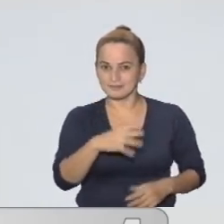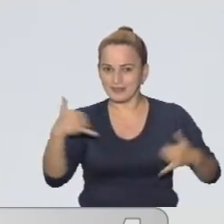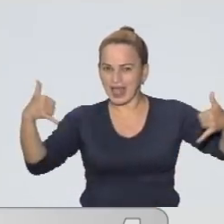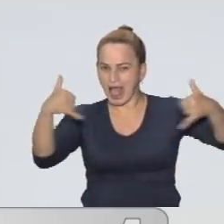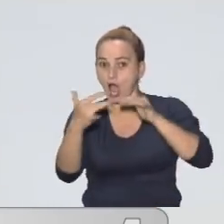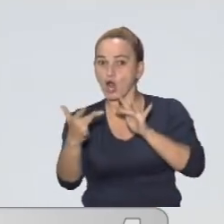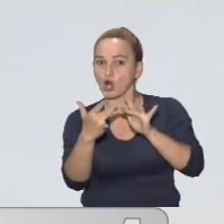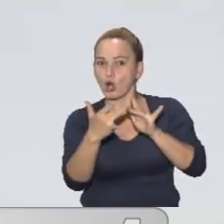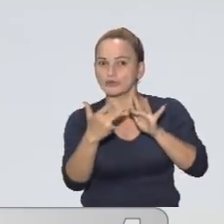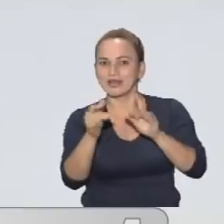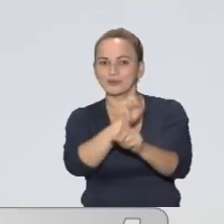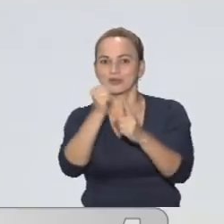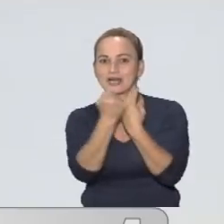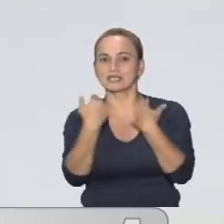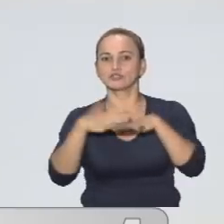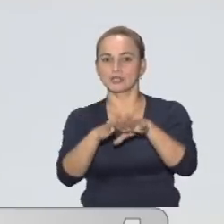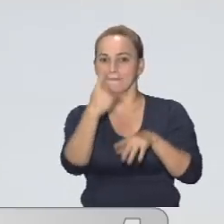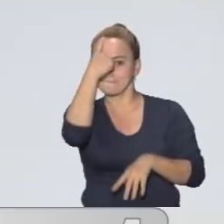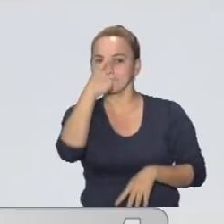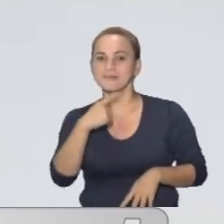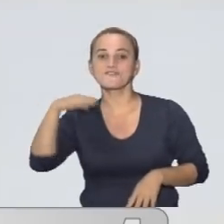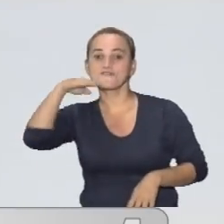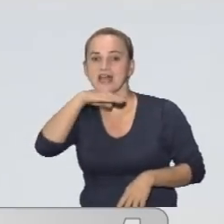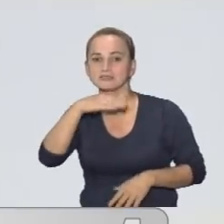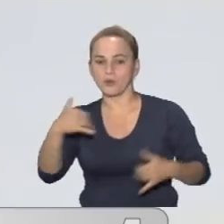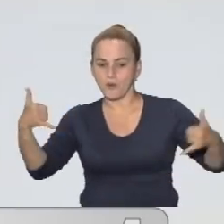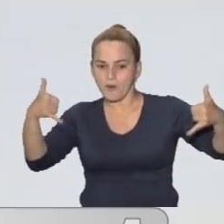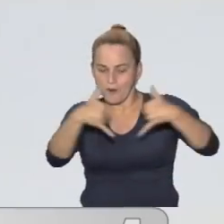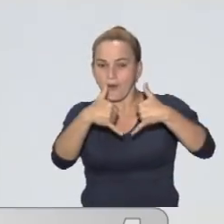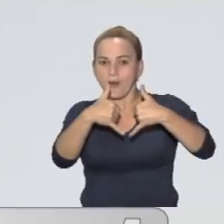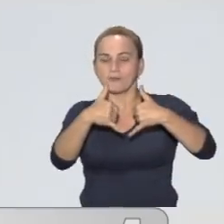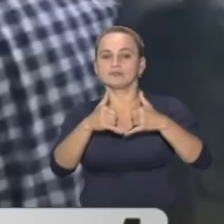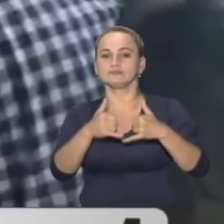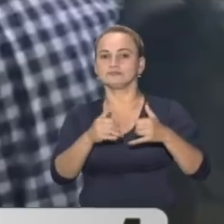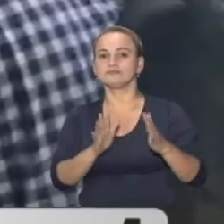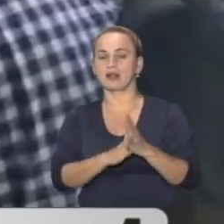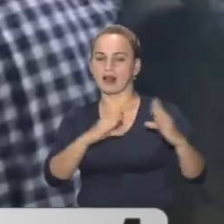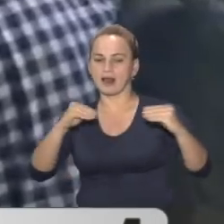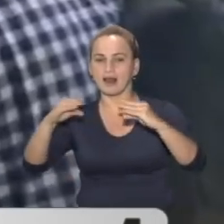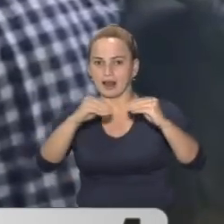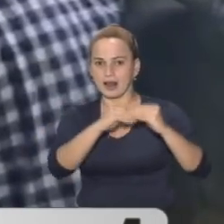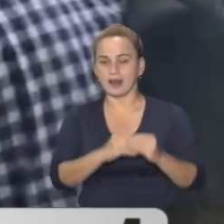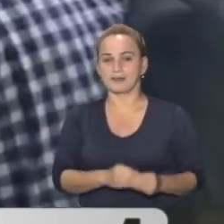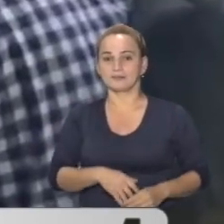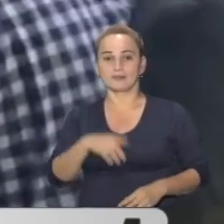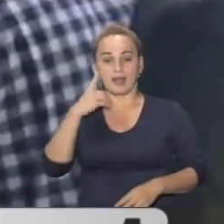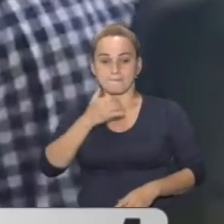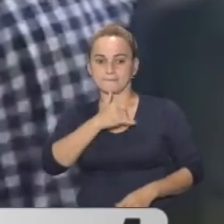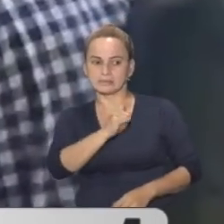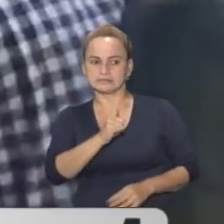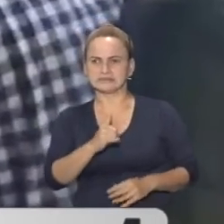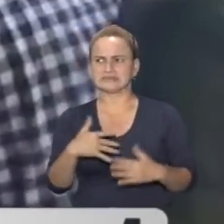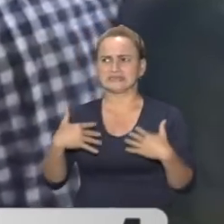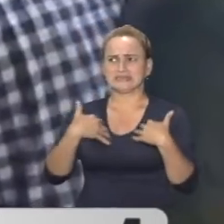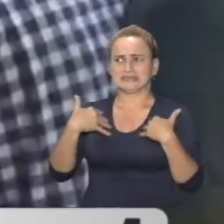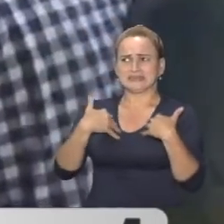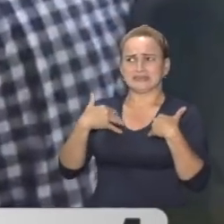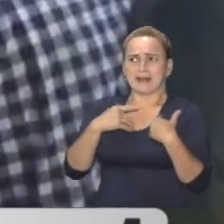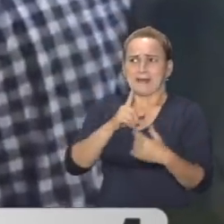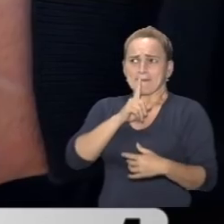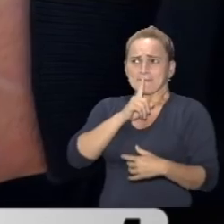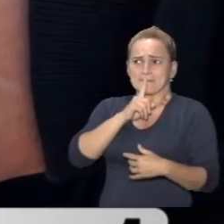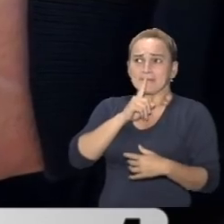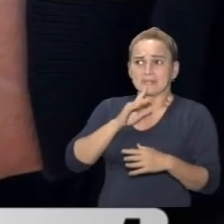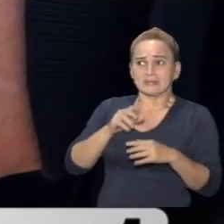víctima a través de un perfil falso con el que se presentaba en redes sociales. El agresor habría amenazado a la víctima más reciente